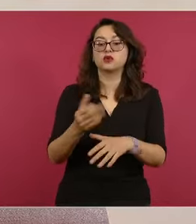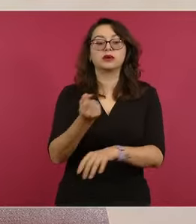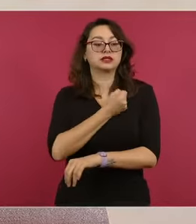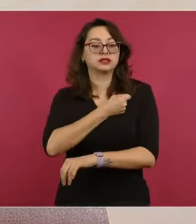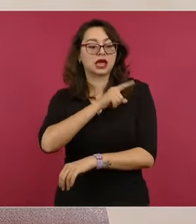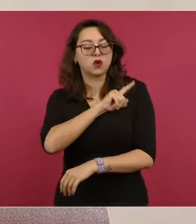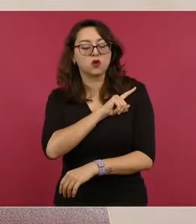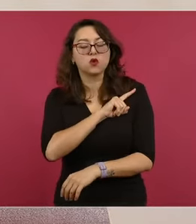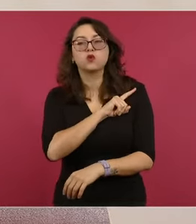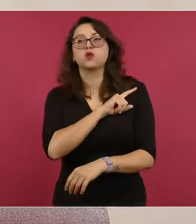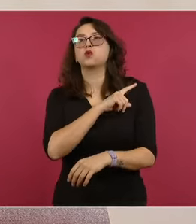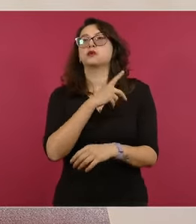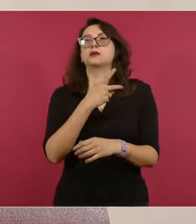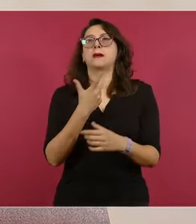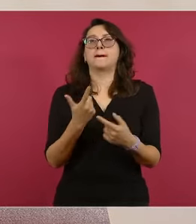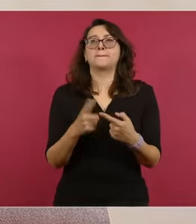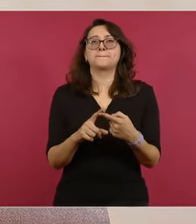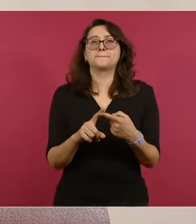salud